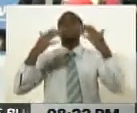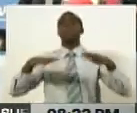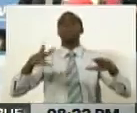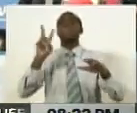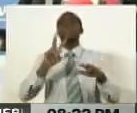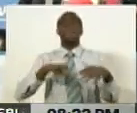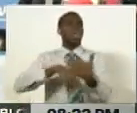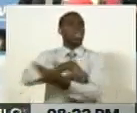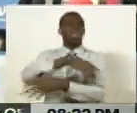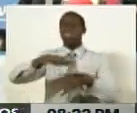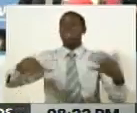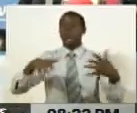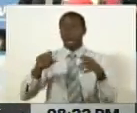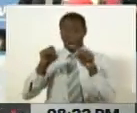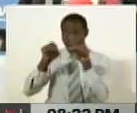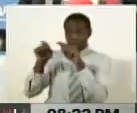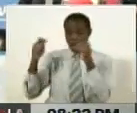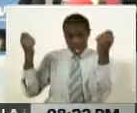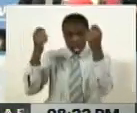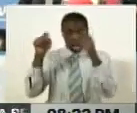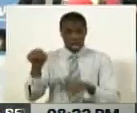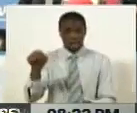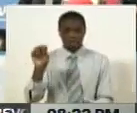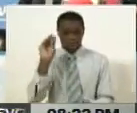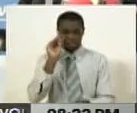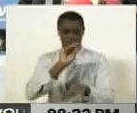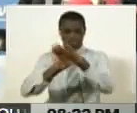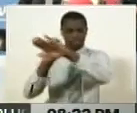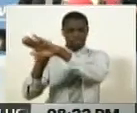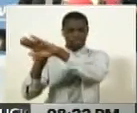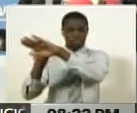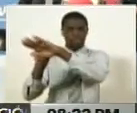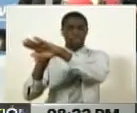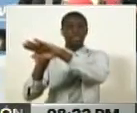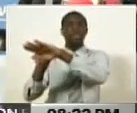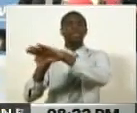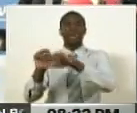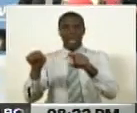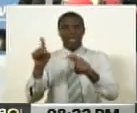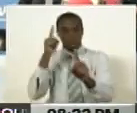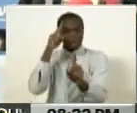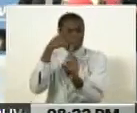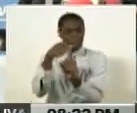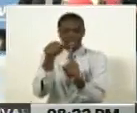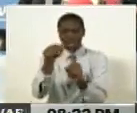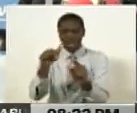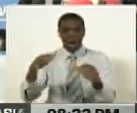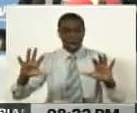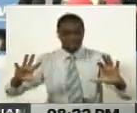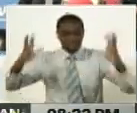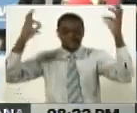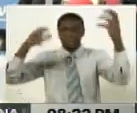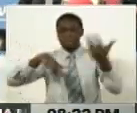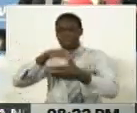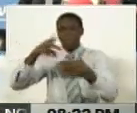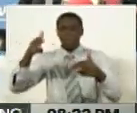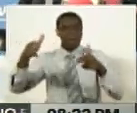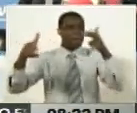país. Este era el fin y el objetivo de crear ingobernabilidad en el